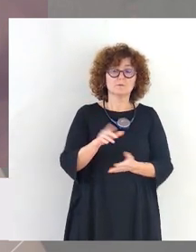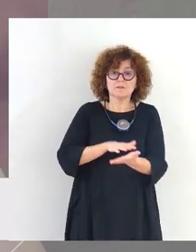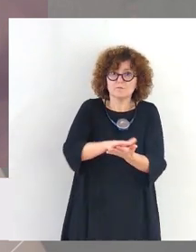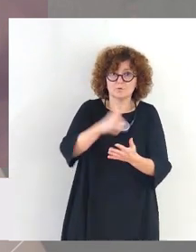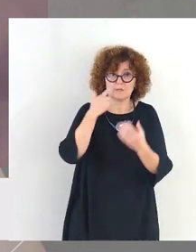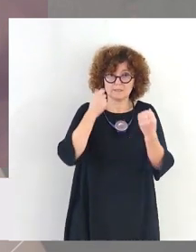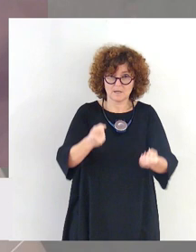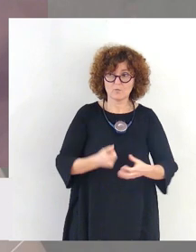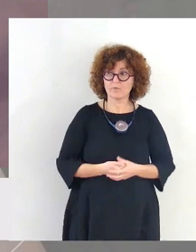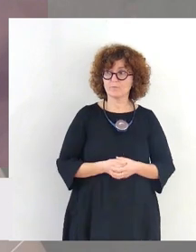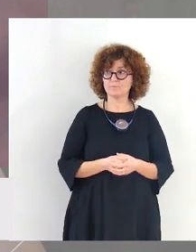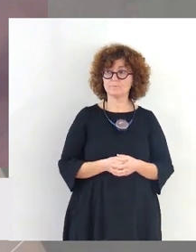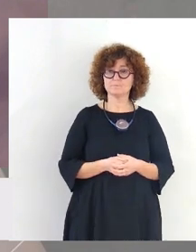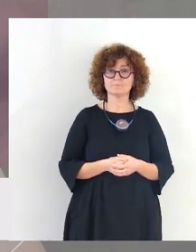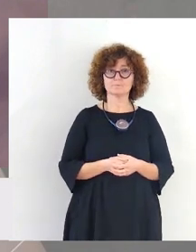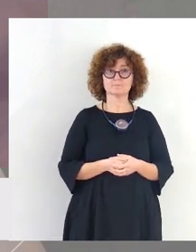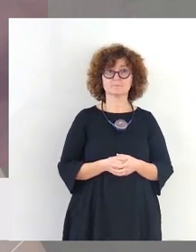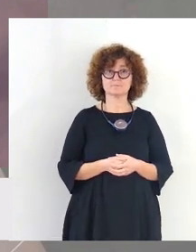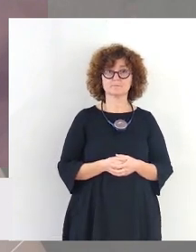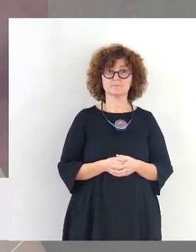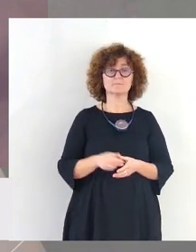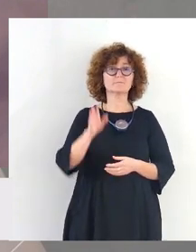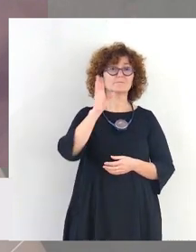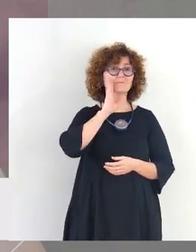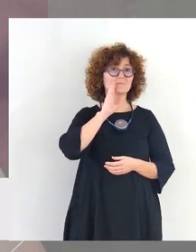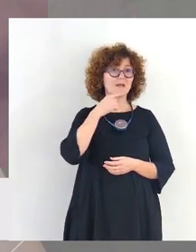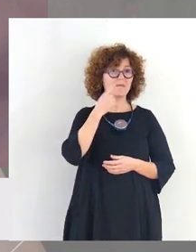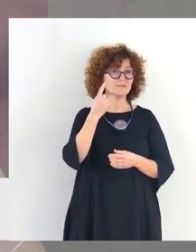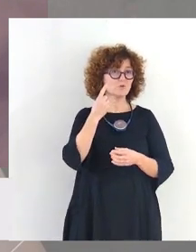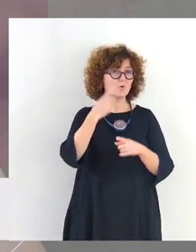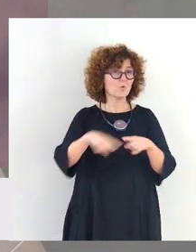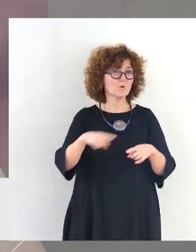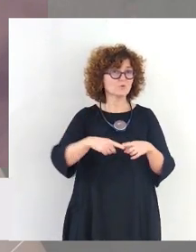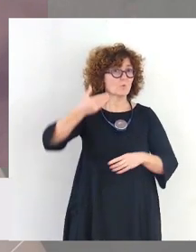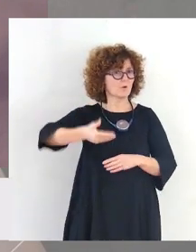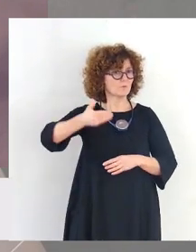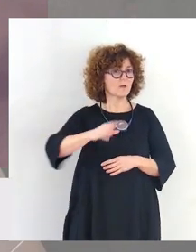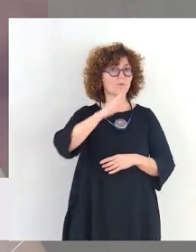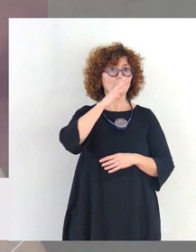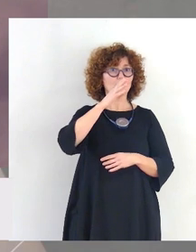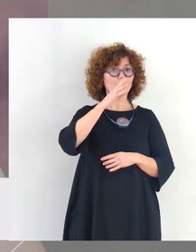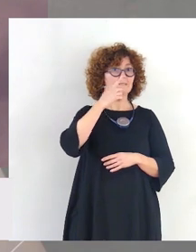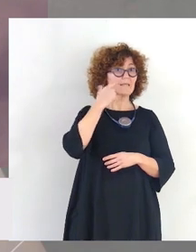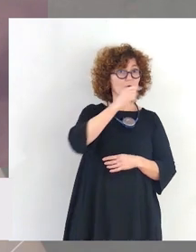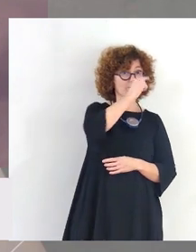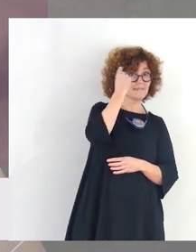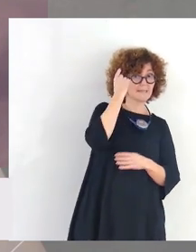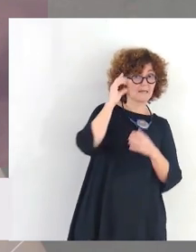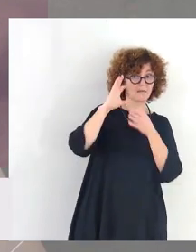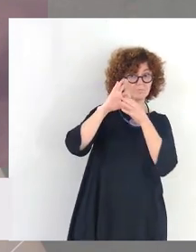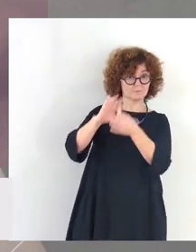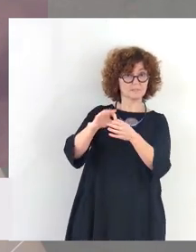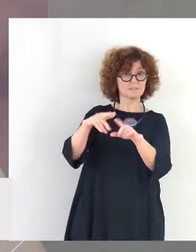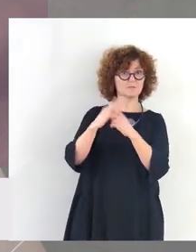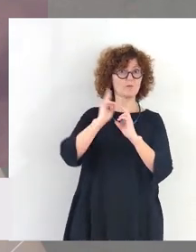salud ha mencionado eso yo creo que es importante porque antes no se relacionaba mucho que es que la Salud Mental tiene que ver con situaciones de